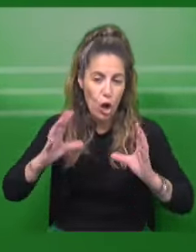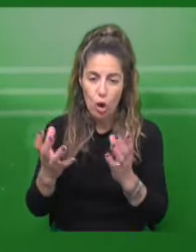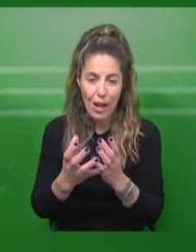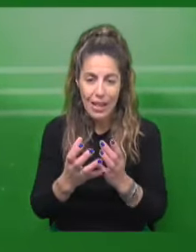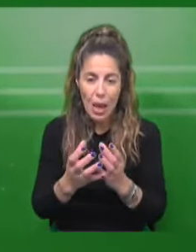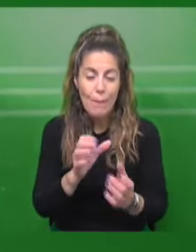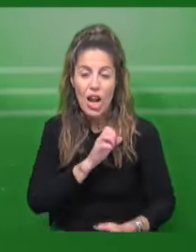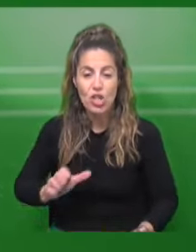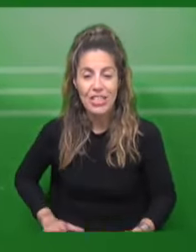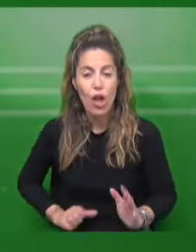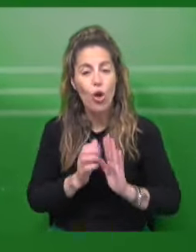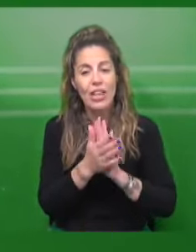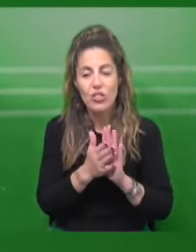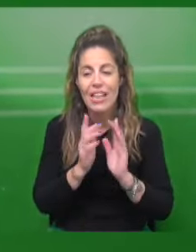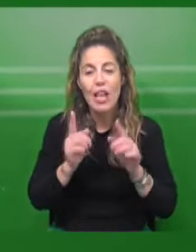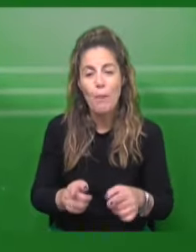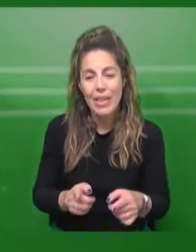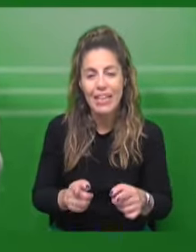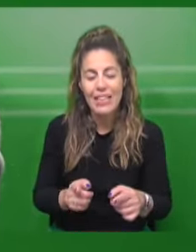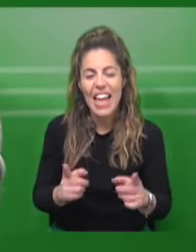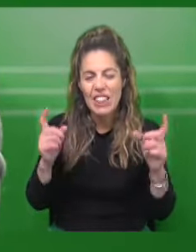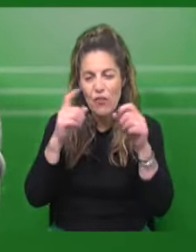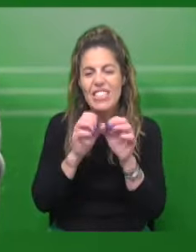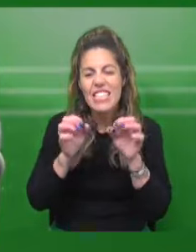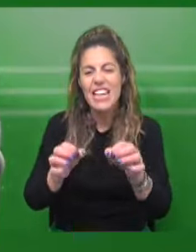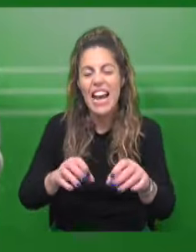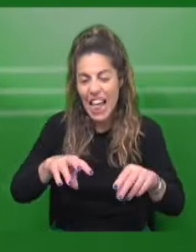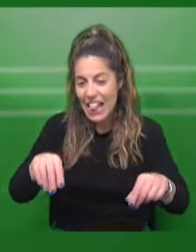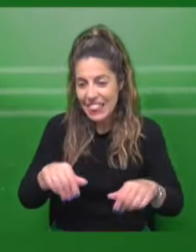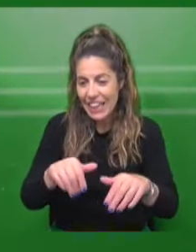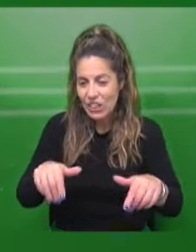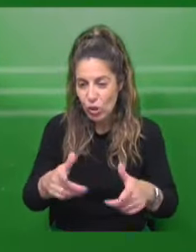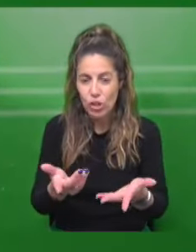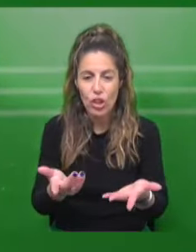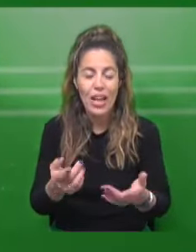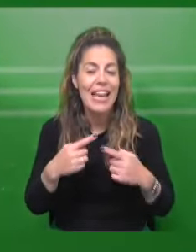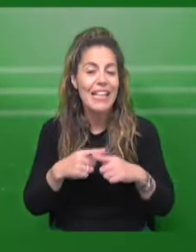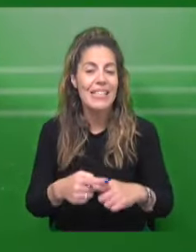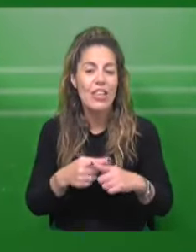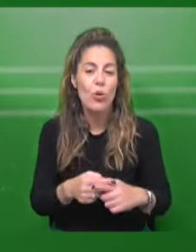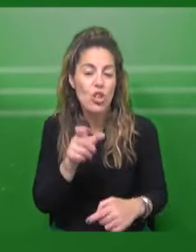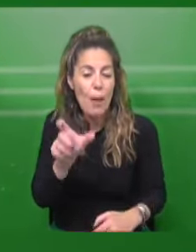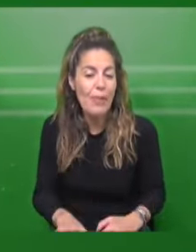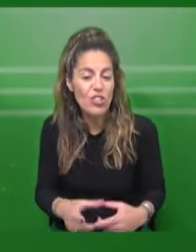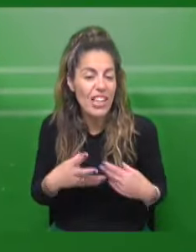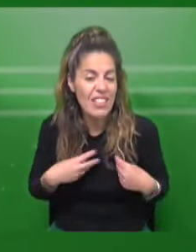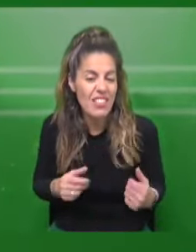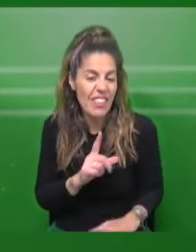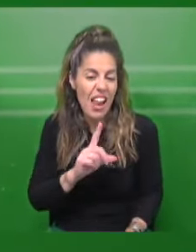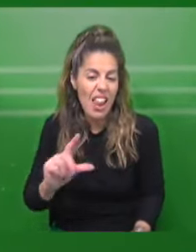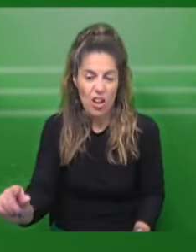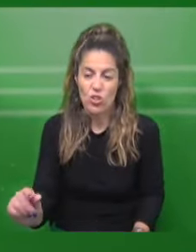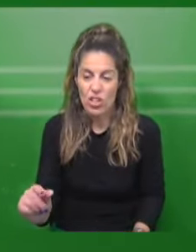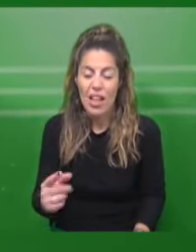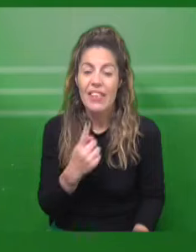nacionales queda un poco también complejo llegar al territorio no está esa discusión de que la gente se siente lejos de las políticas